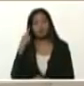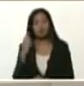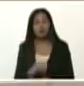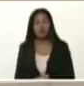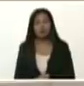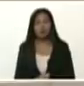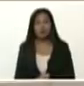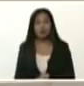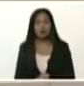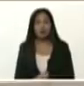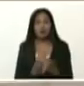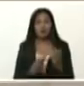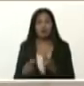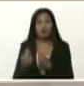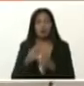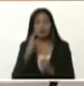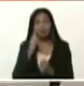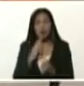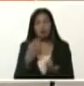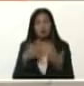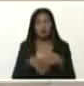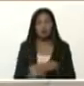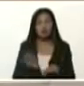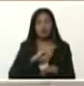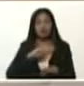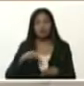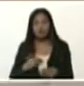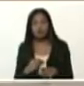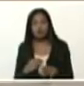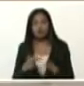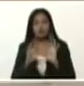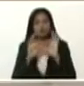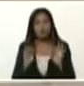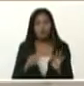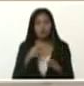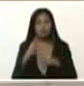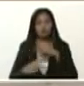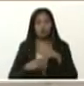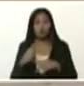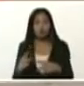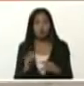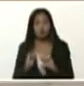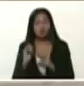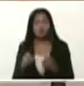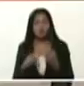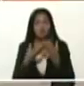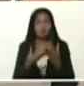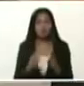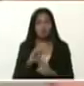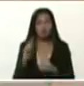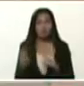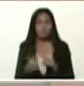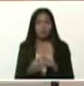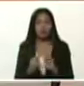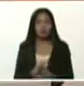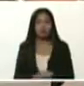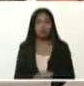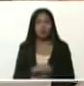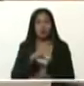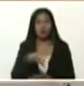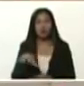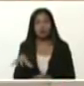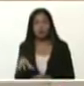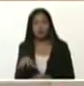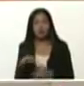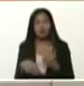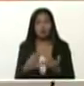económica bolivariana, a través de los motores productivos, tiene su expresión concreta en los estados,